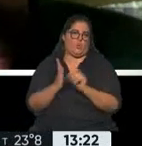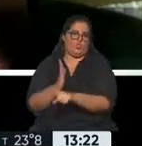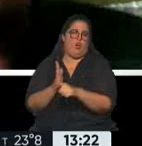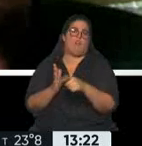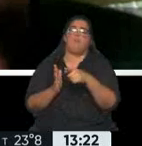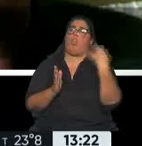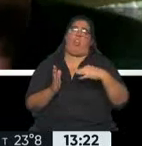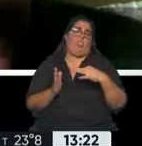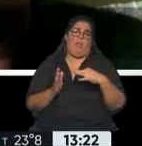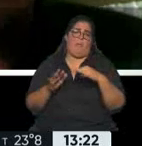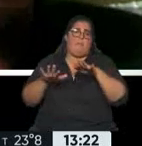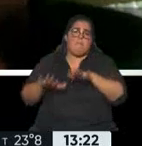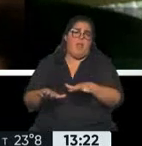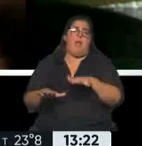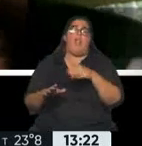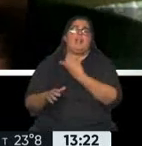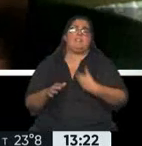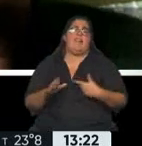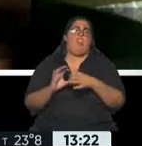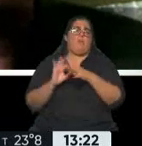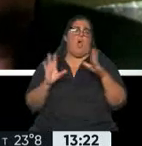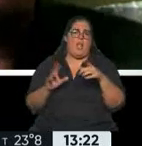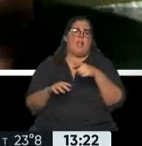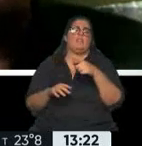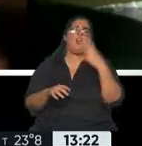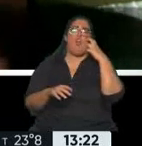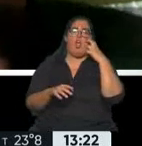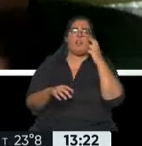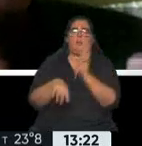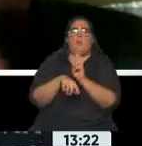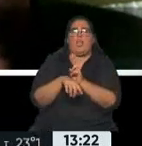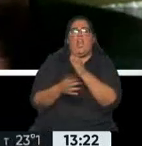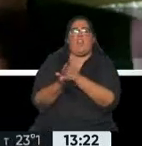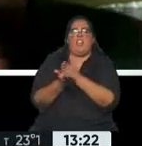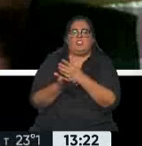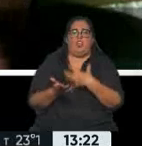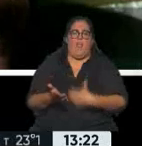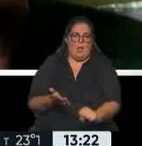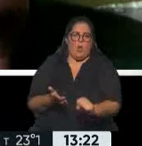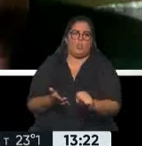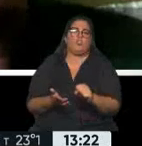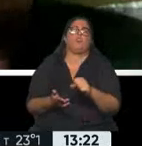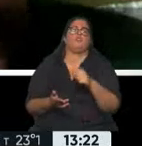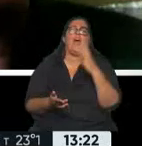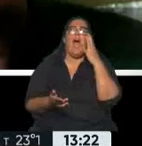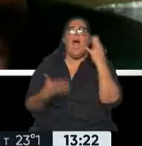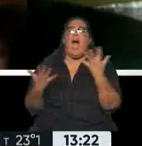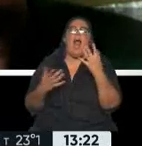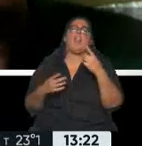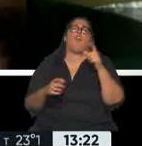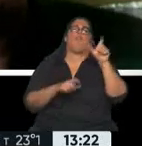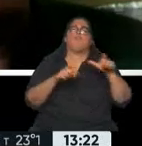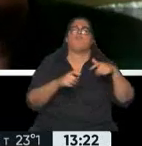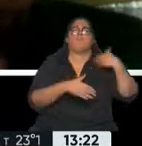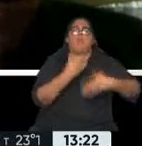stop blue states or Congress from ever protecting abortion. That's something that some progressives have been cautioning about